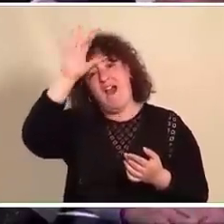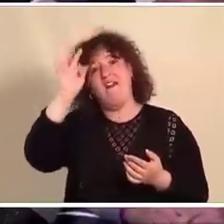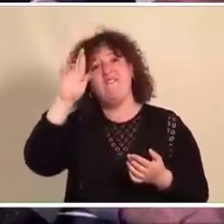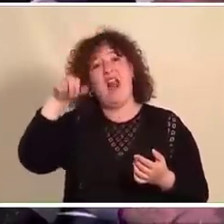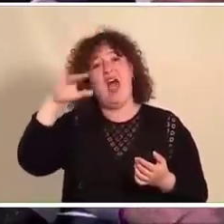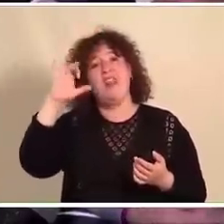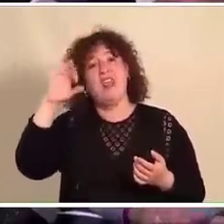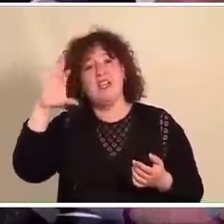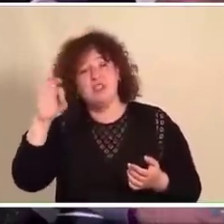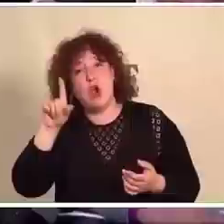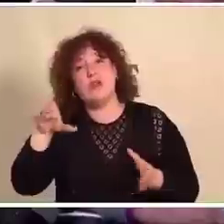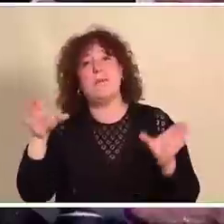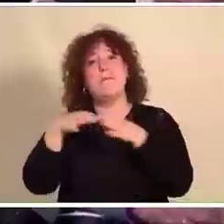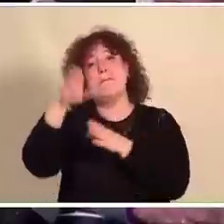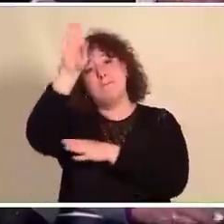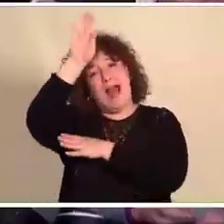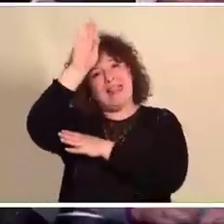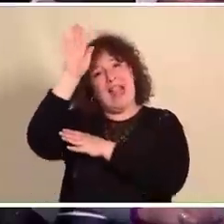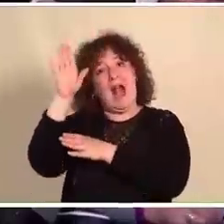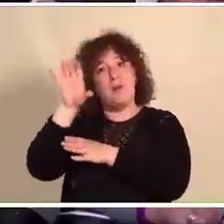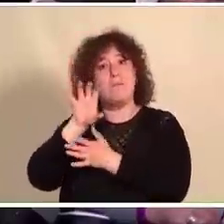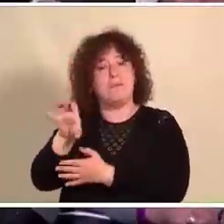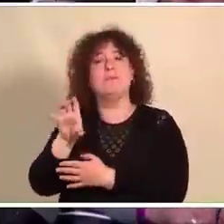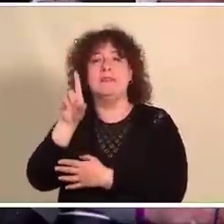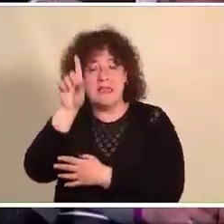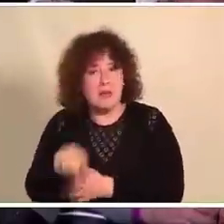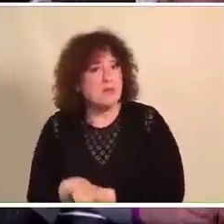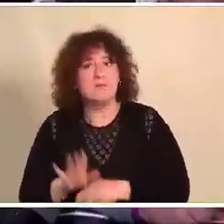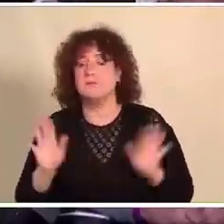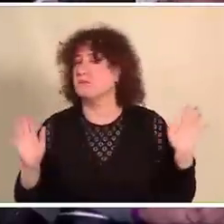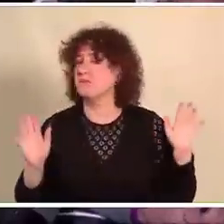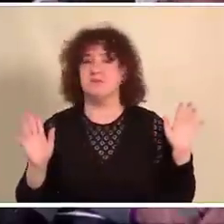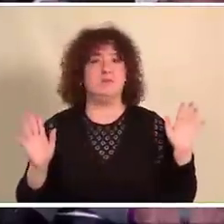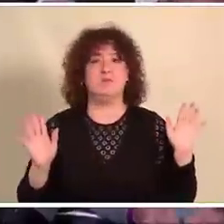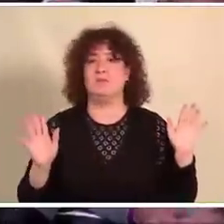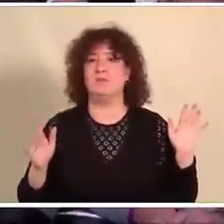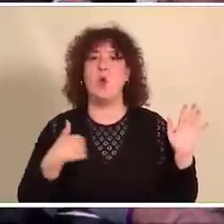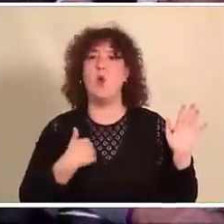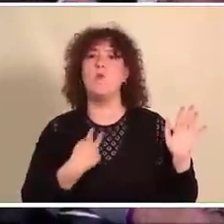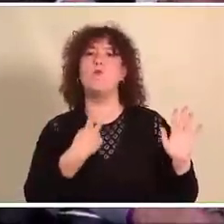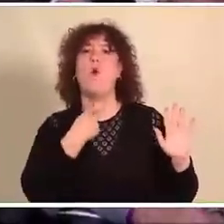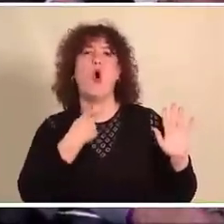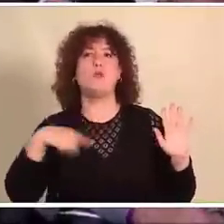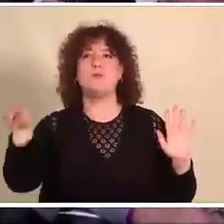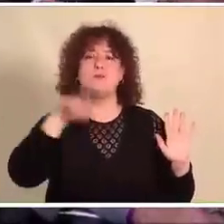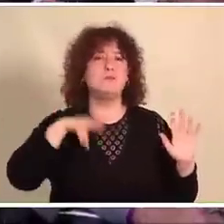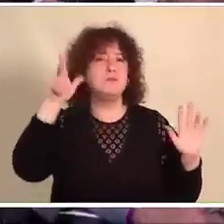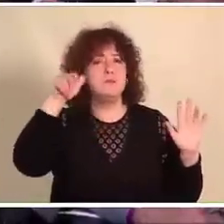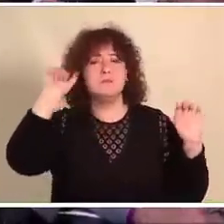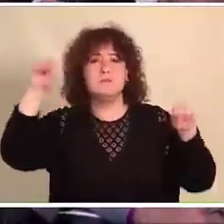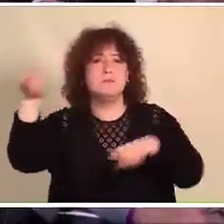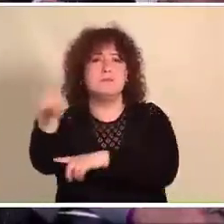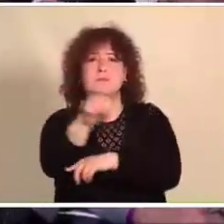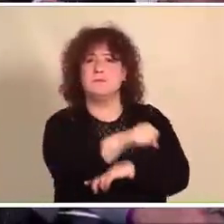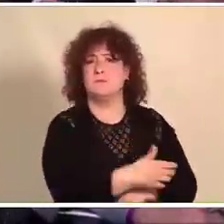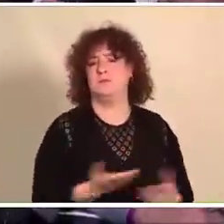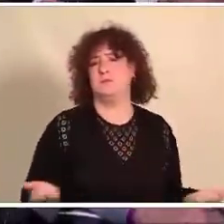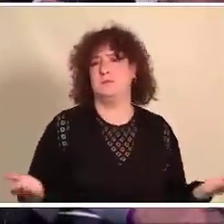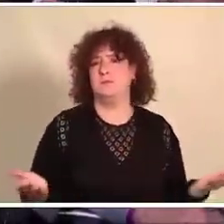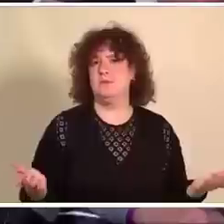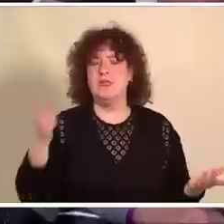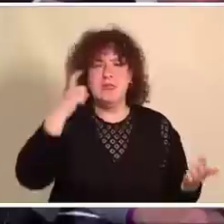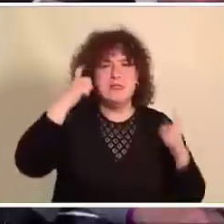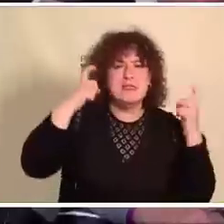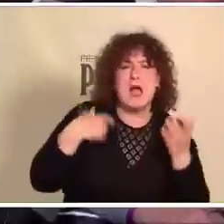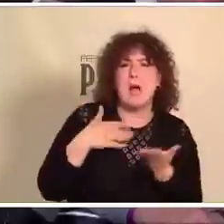Vaticano que casualmente en esta ocasión no consigue que se alce su voz su intento de mediación y sus